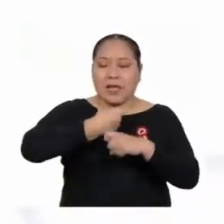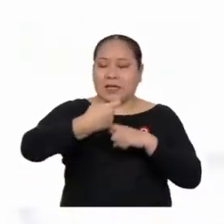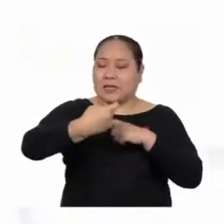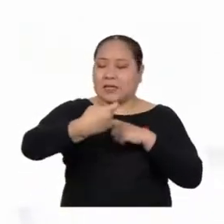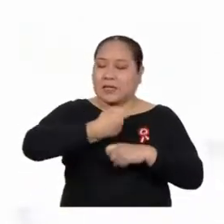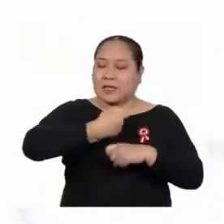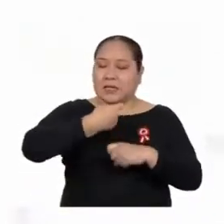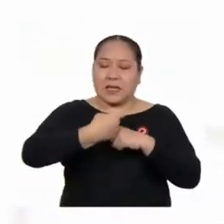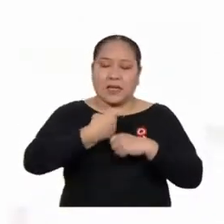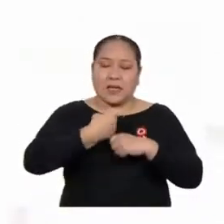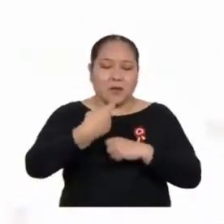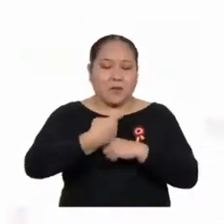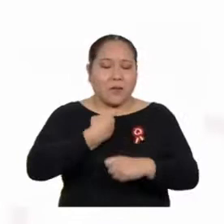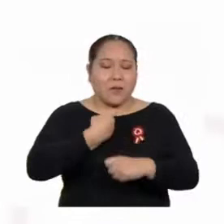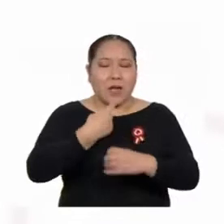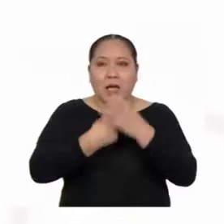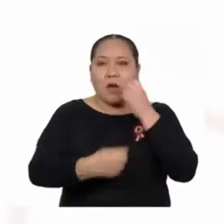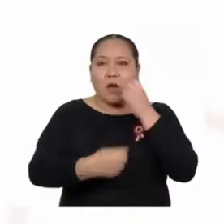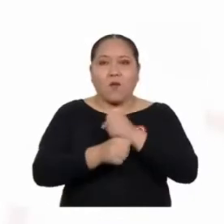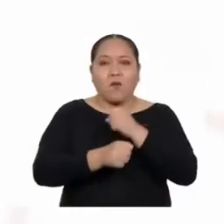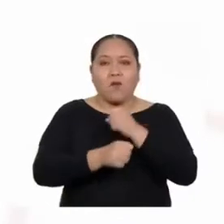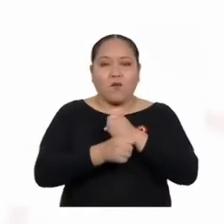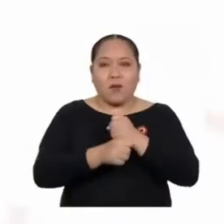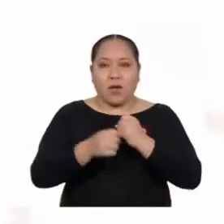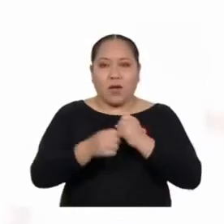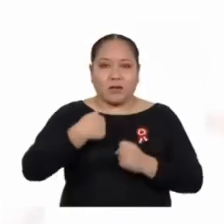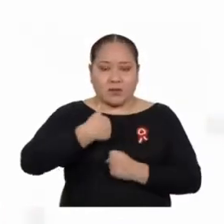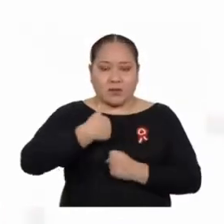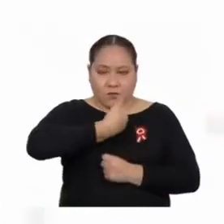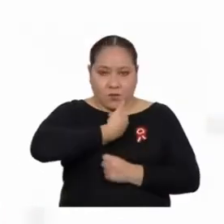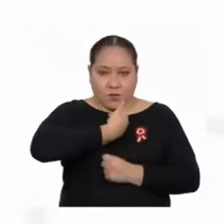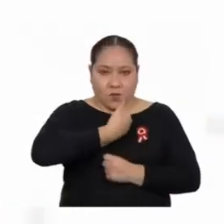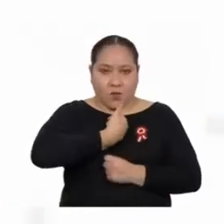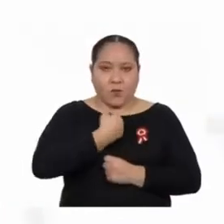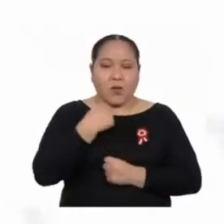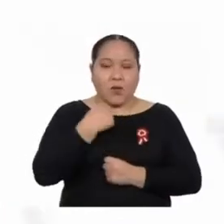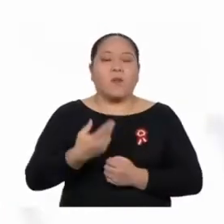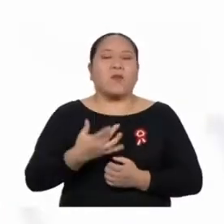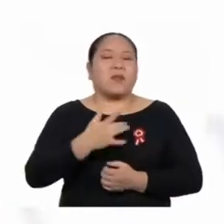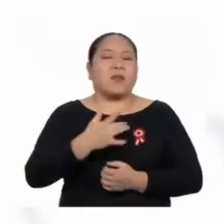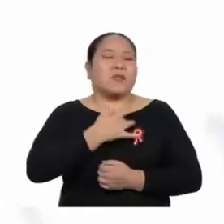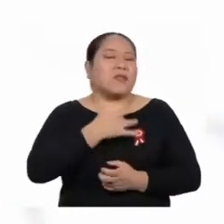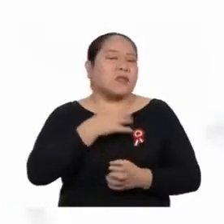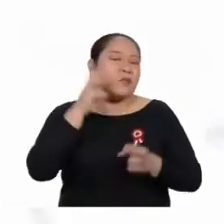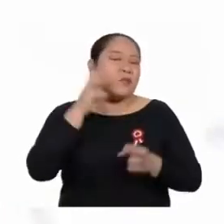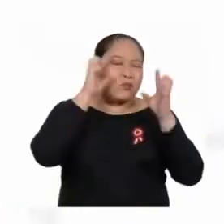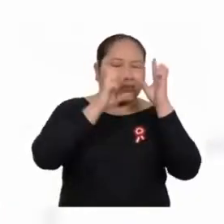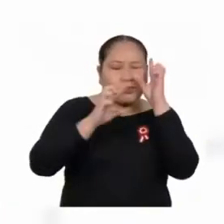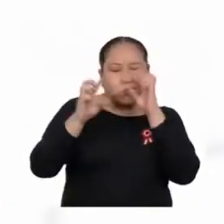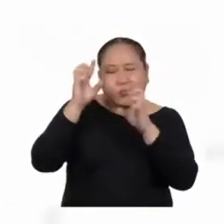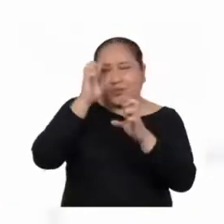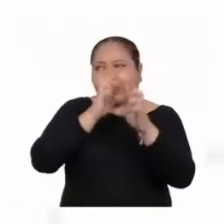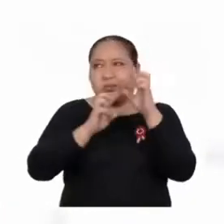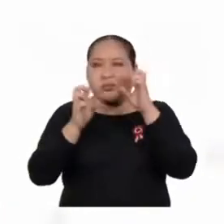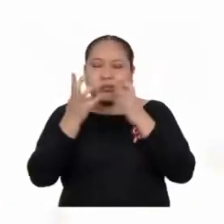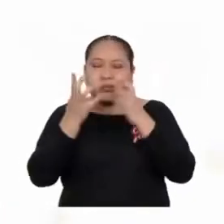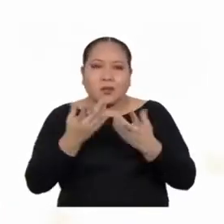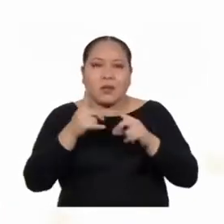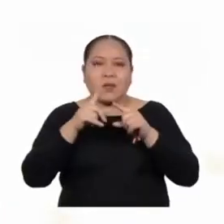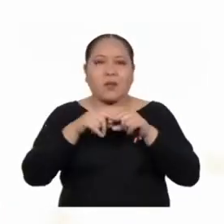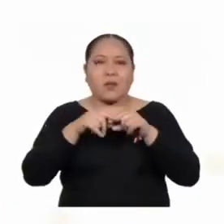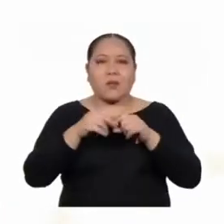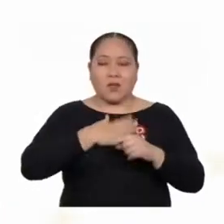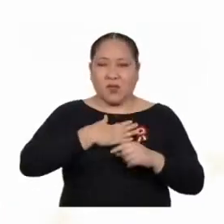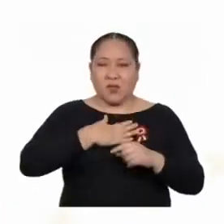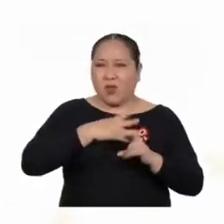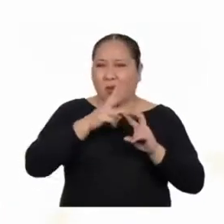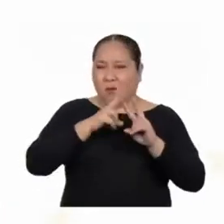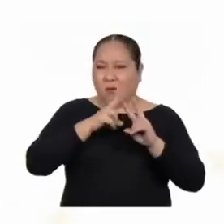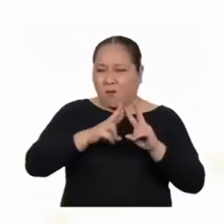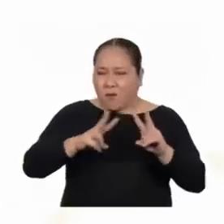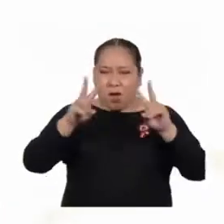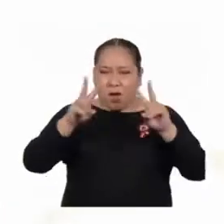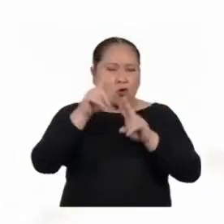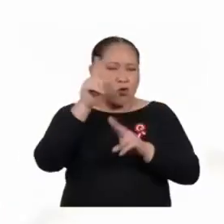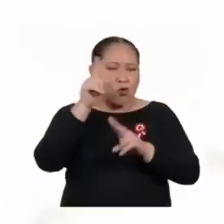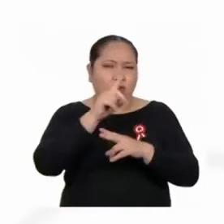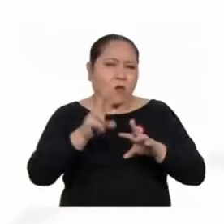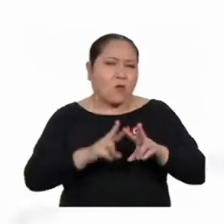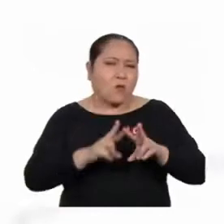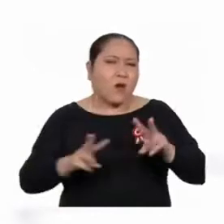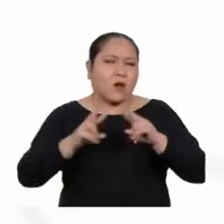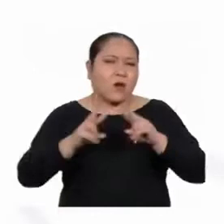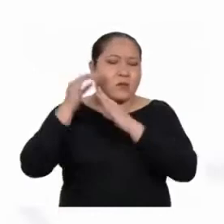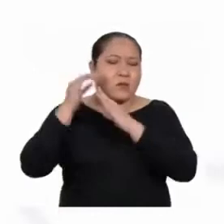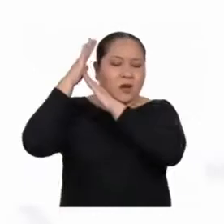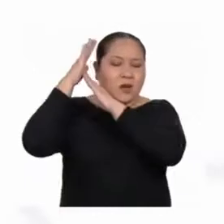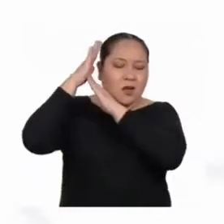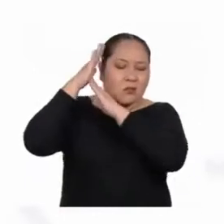la confianza en uno mismo, pues nos hace dudar respecto de nuestro valor, reduciendo